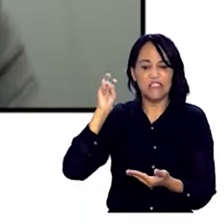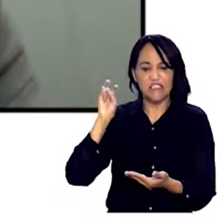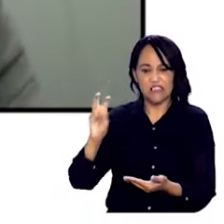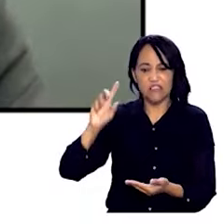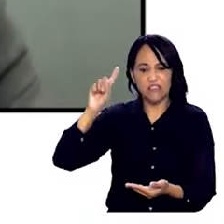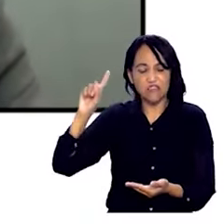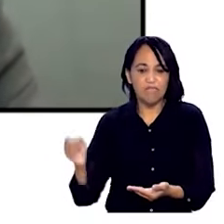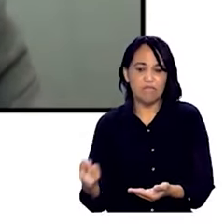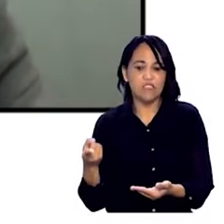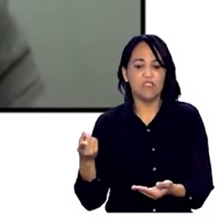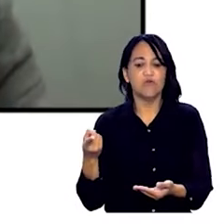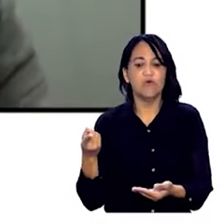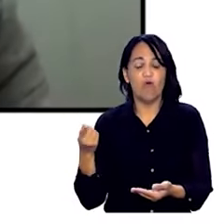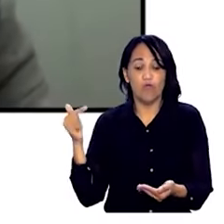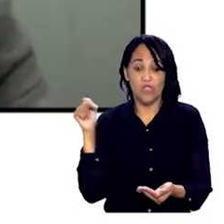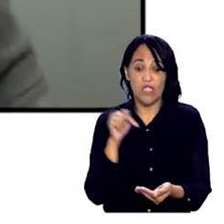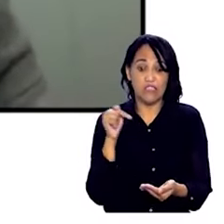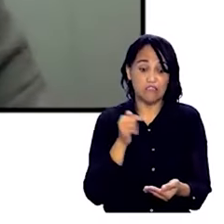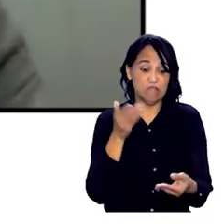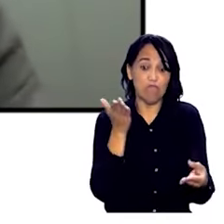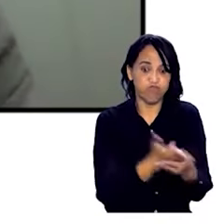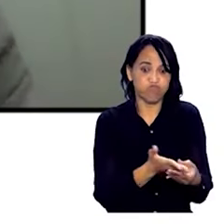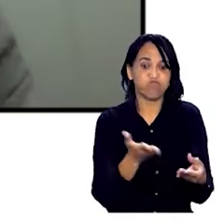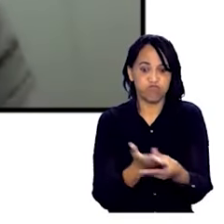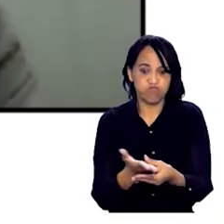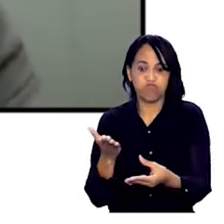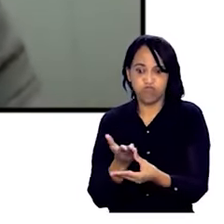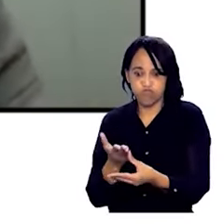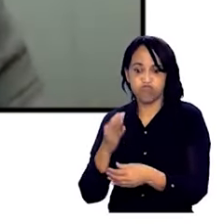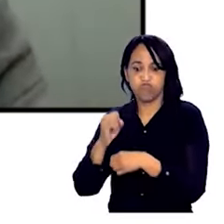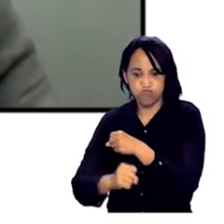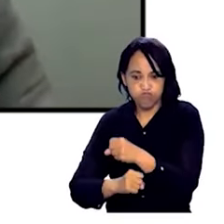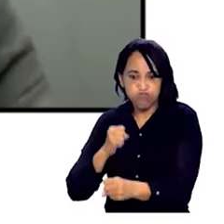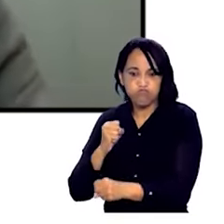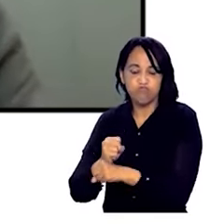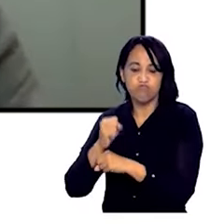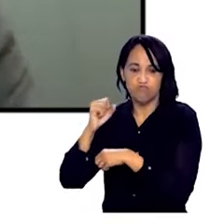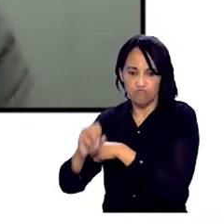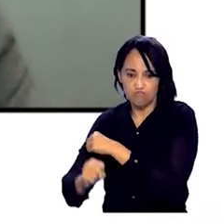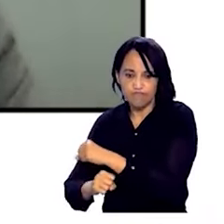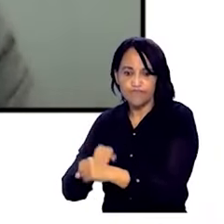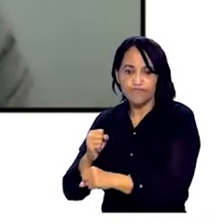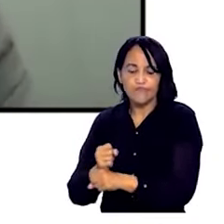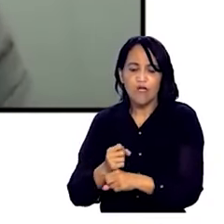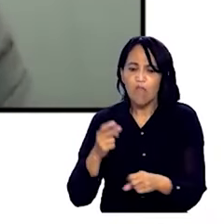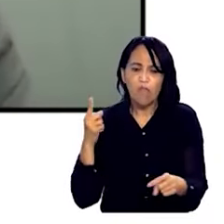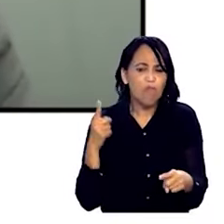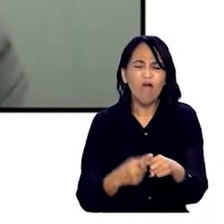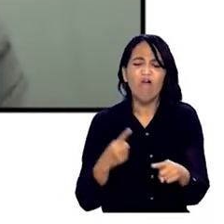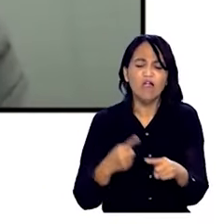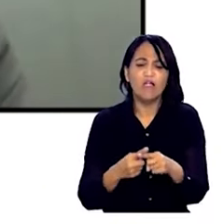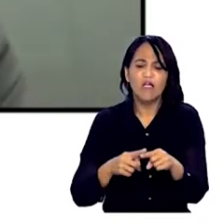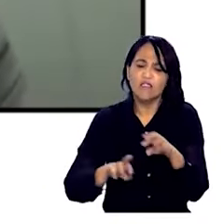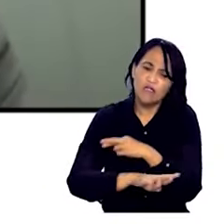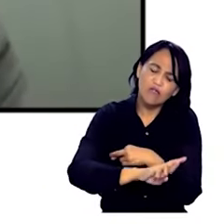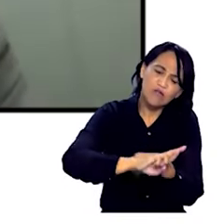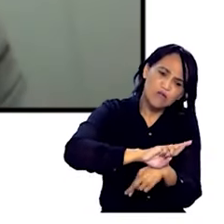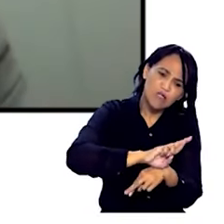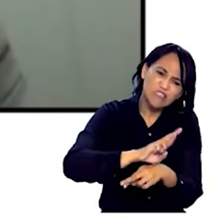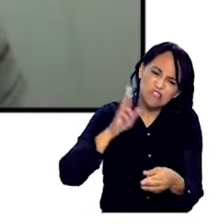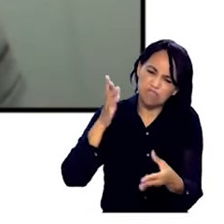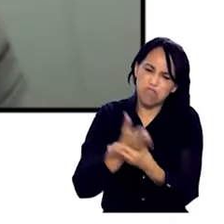caus entreen cus res oportun ante la